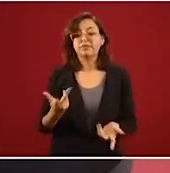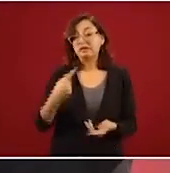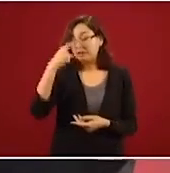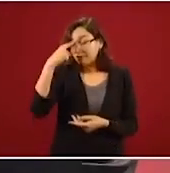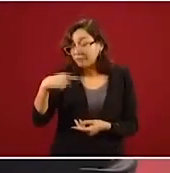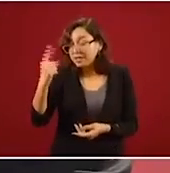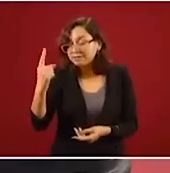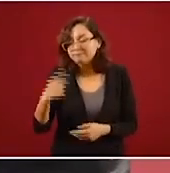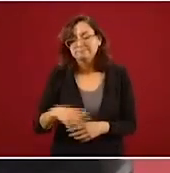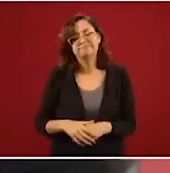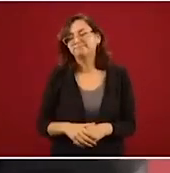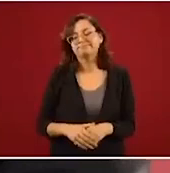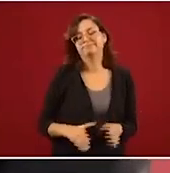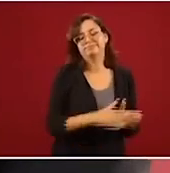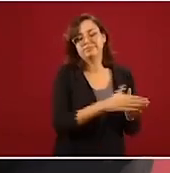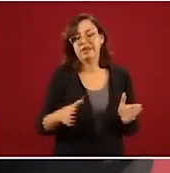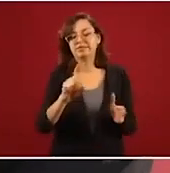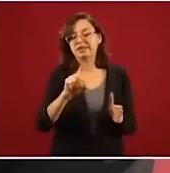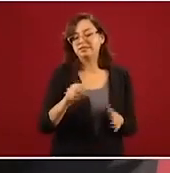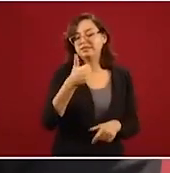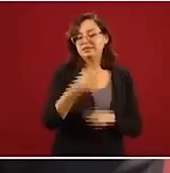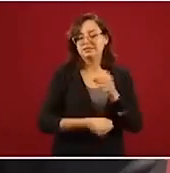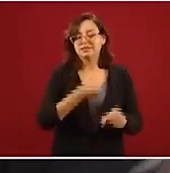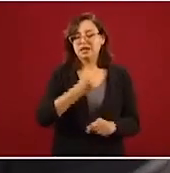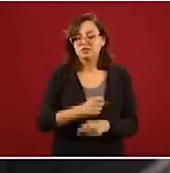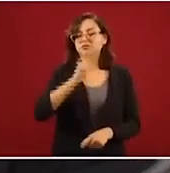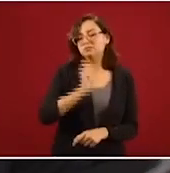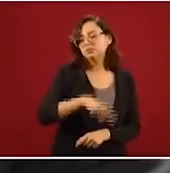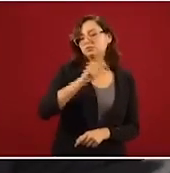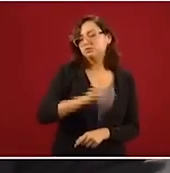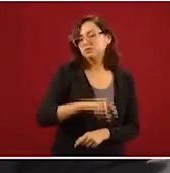36 años de predominio de un modelo económico,